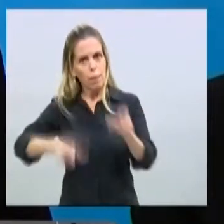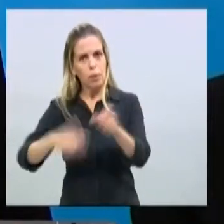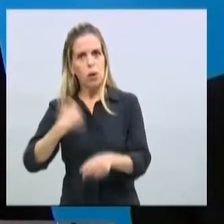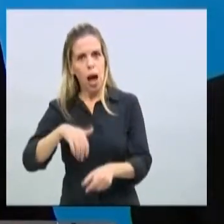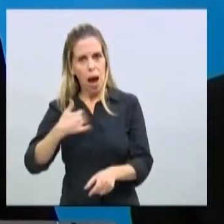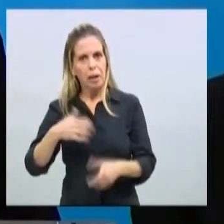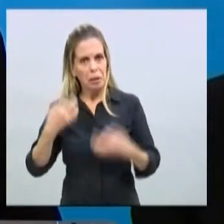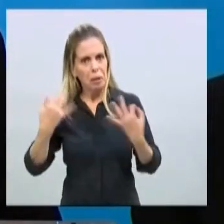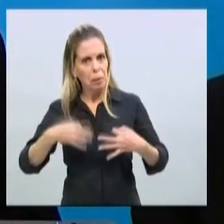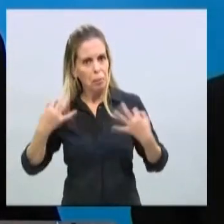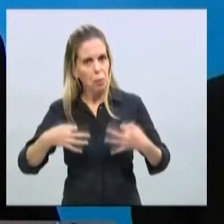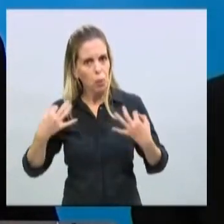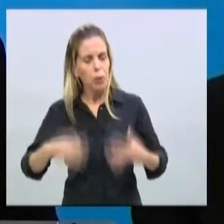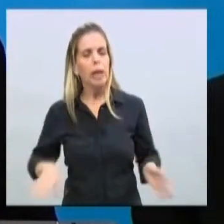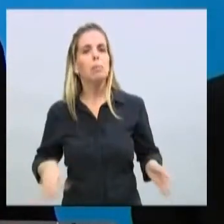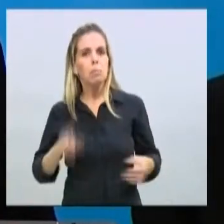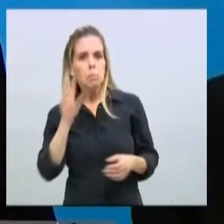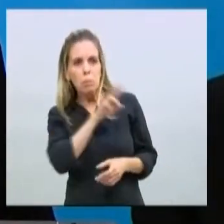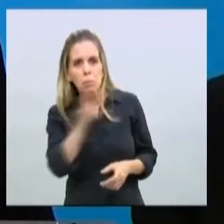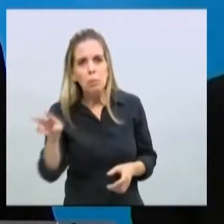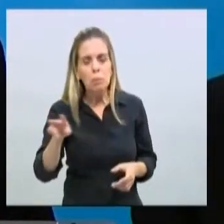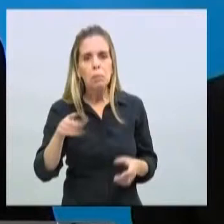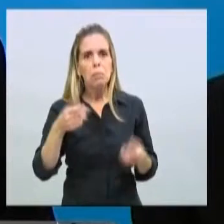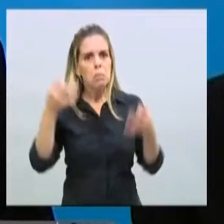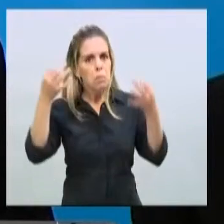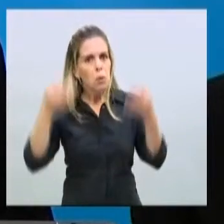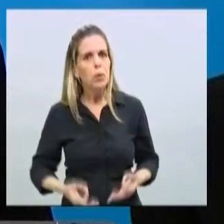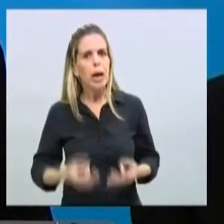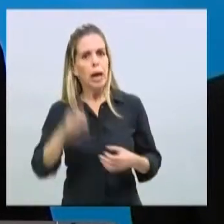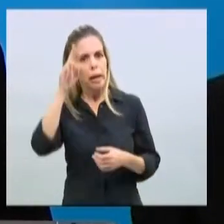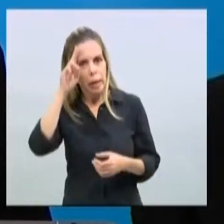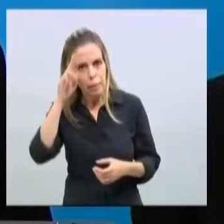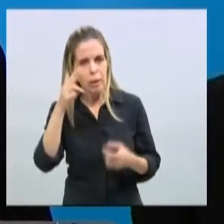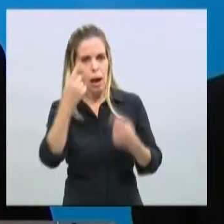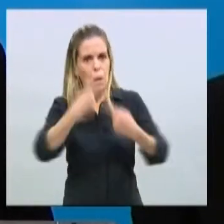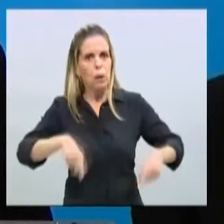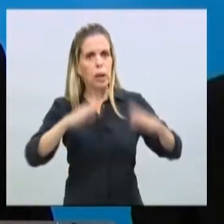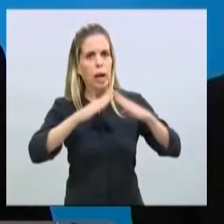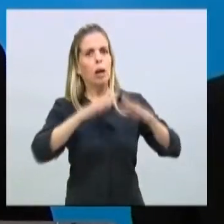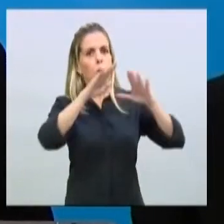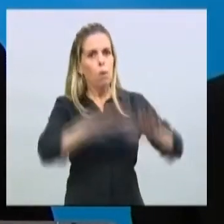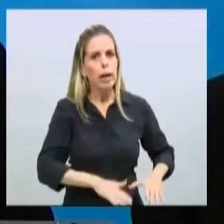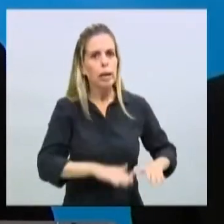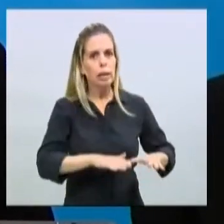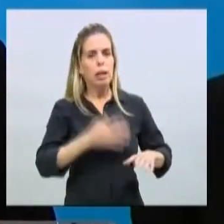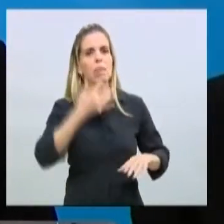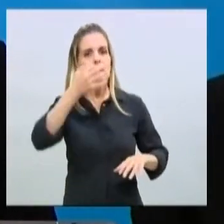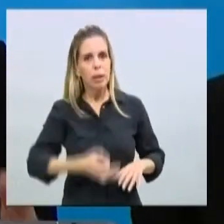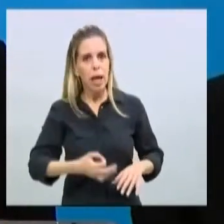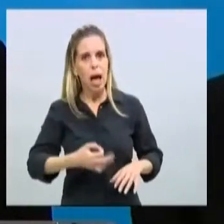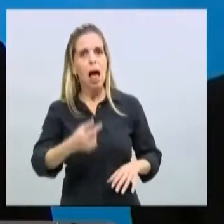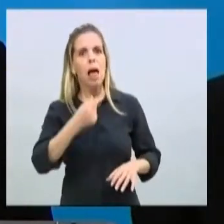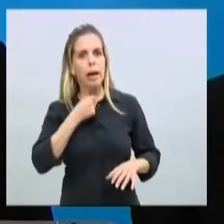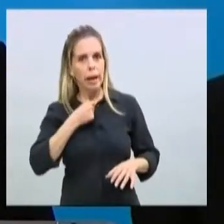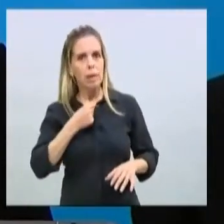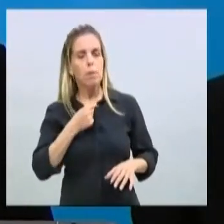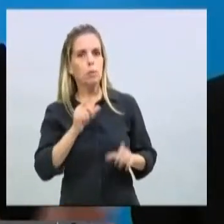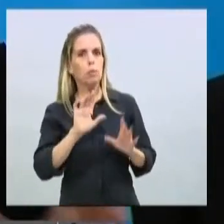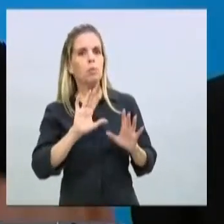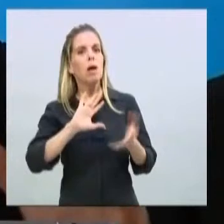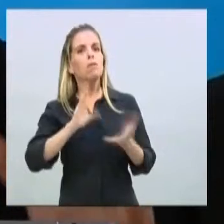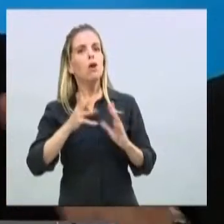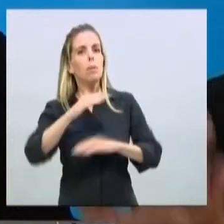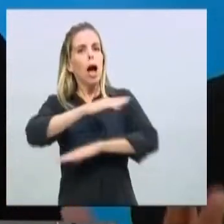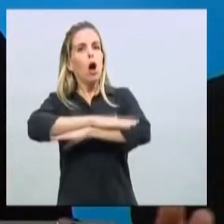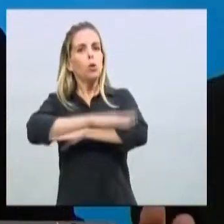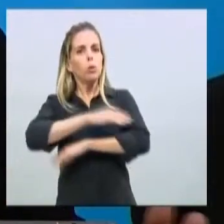ciudadanos y ciudadanas, y la verdad es que vemos que por el comportamiento de